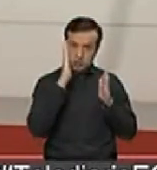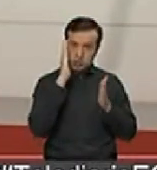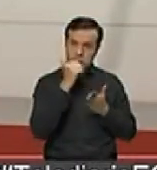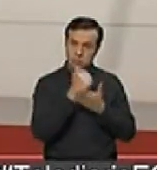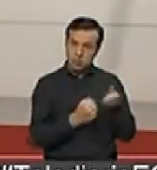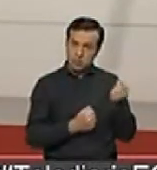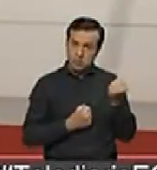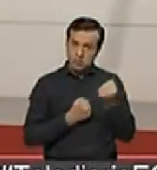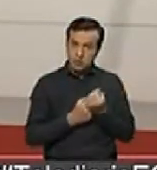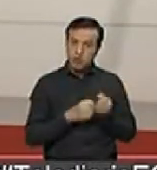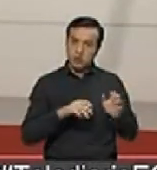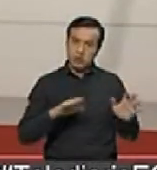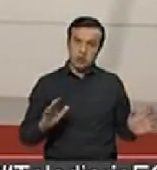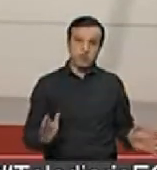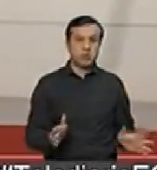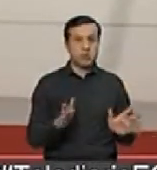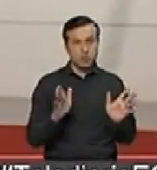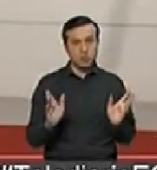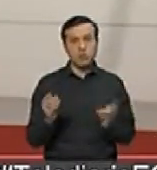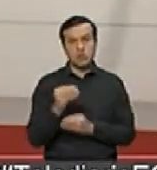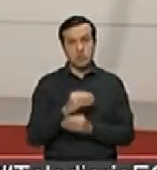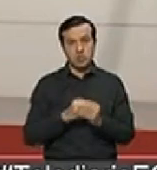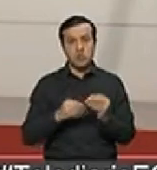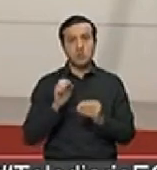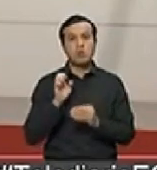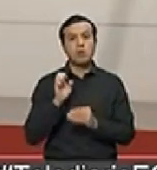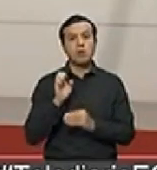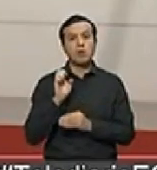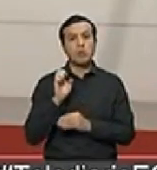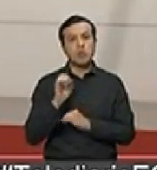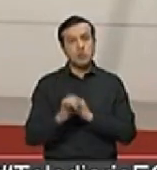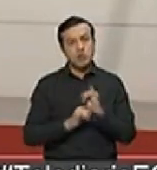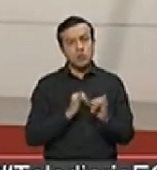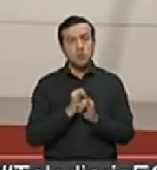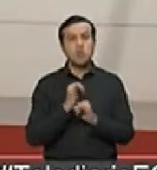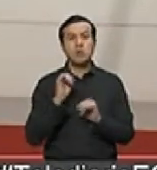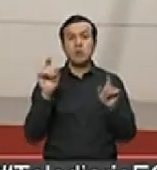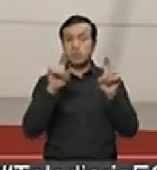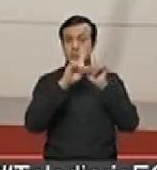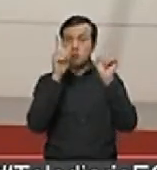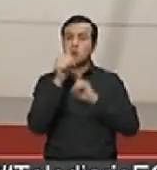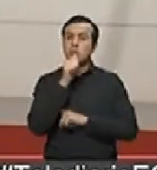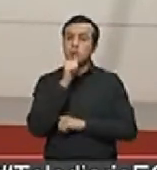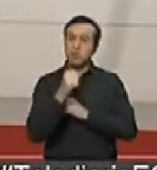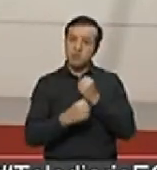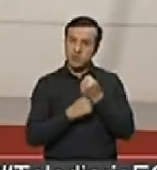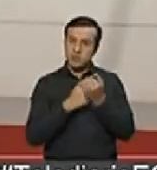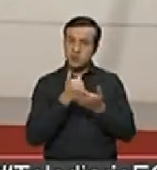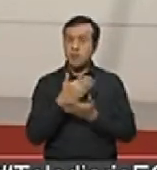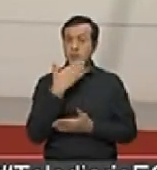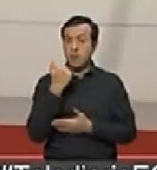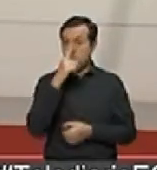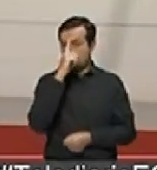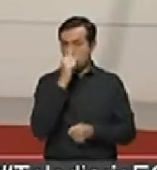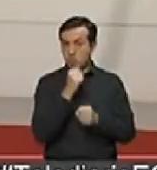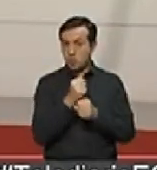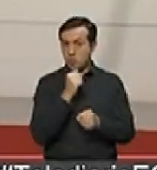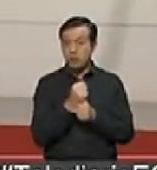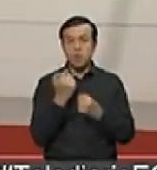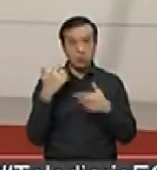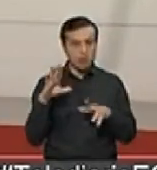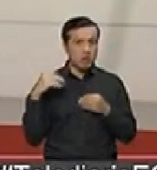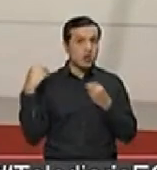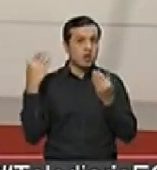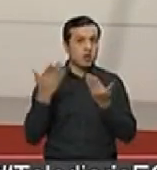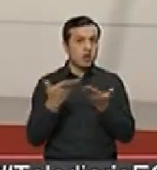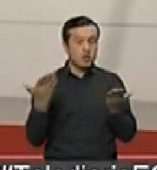un incentivo, inversión, tanto nacional como extranjera, en el sector privado que permita mejorar la empleabilidad. Las condiciones están dadas, ya lo